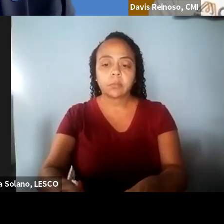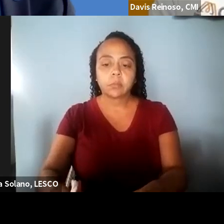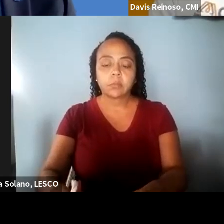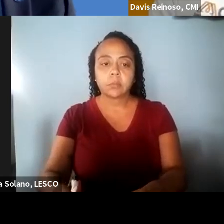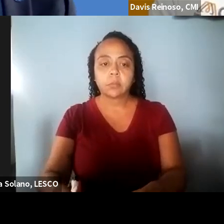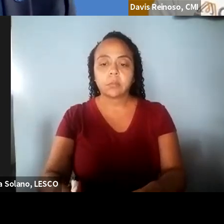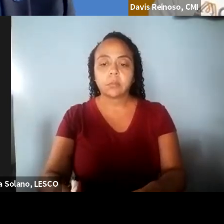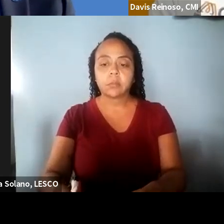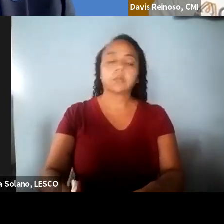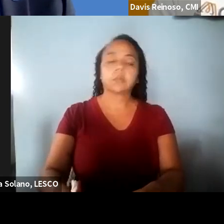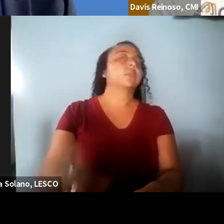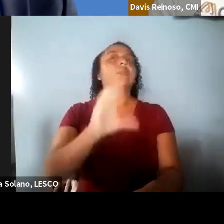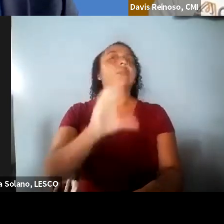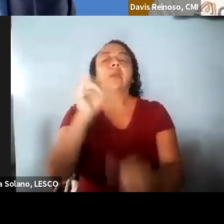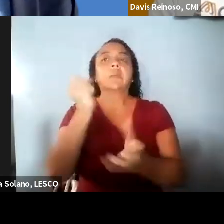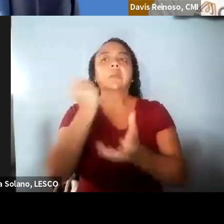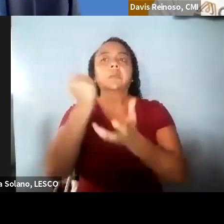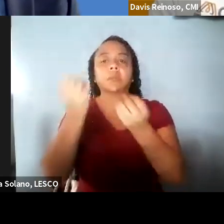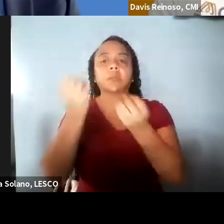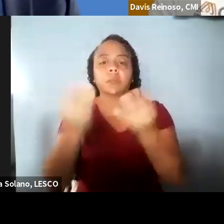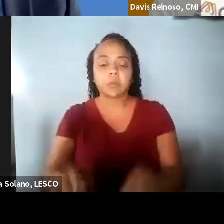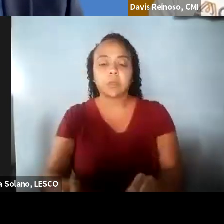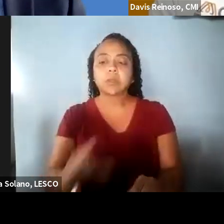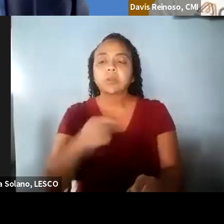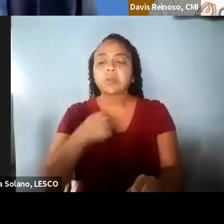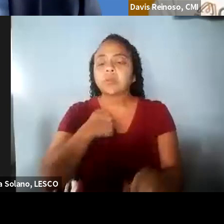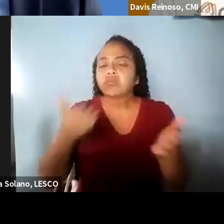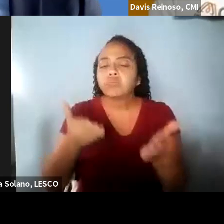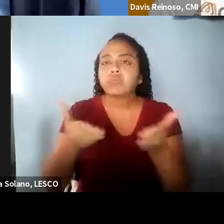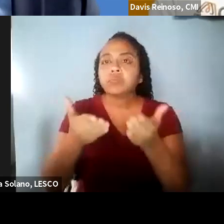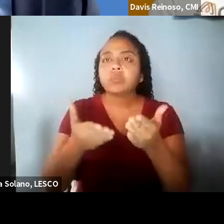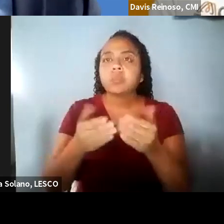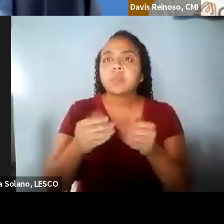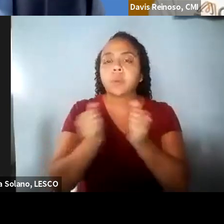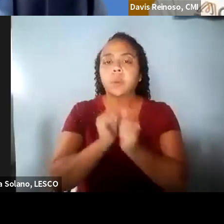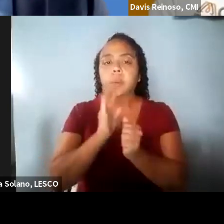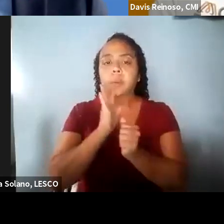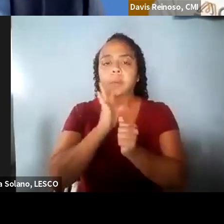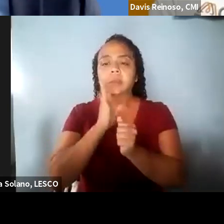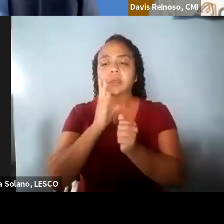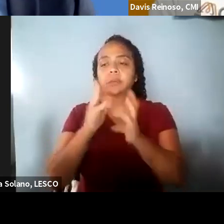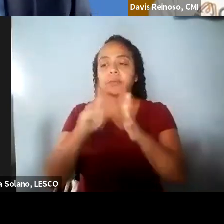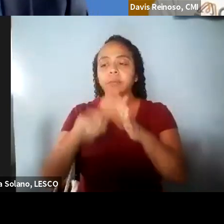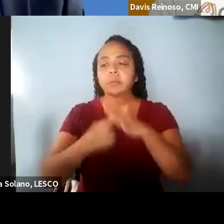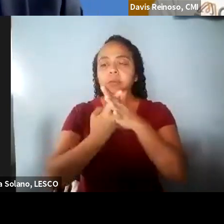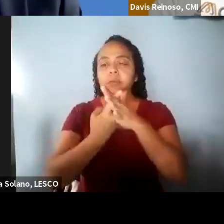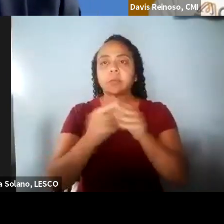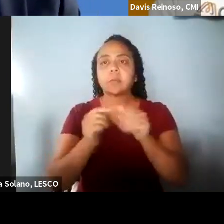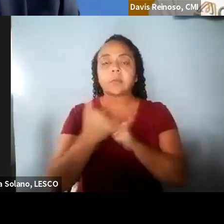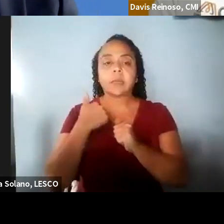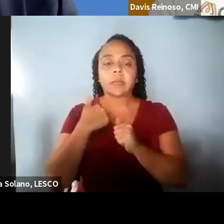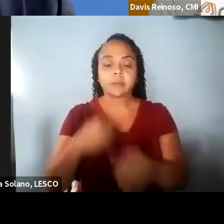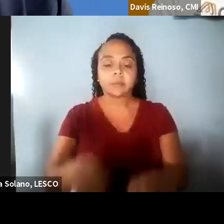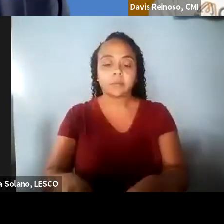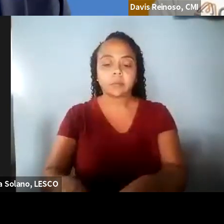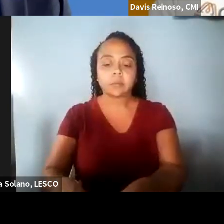como en las inversiones públicas yo estoy bastante entusiasmado con una conversación que hemos comenzado a tener con pick up el instituto